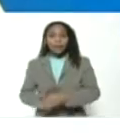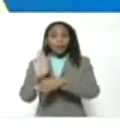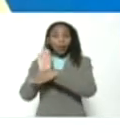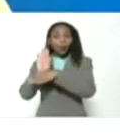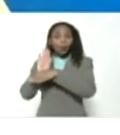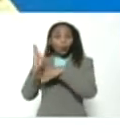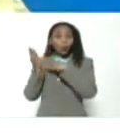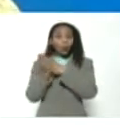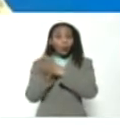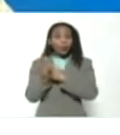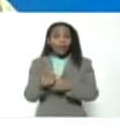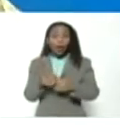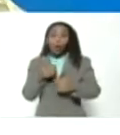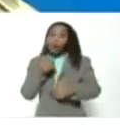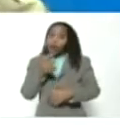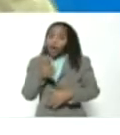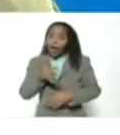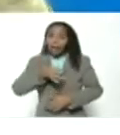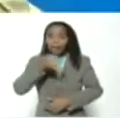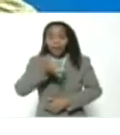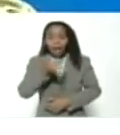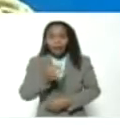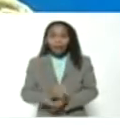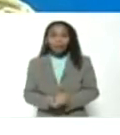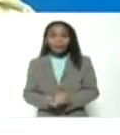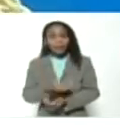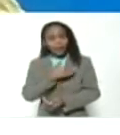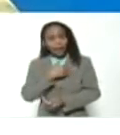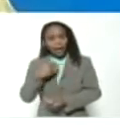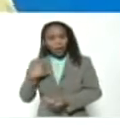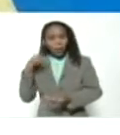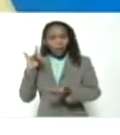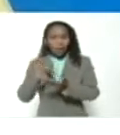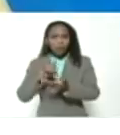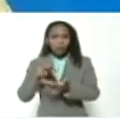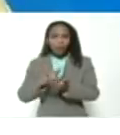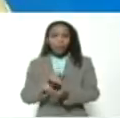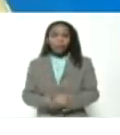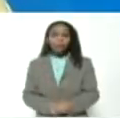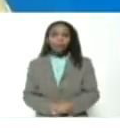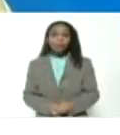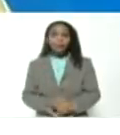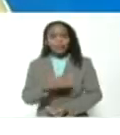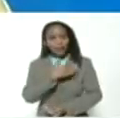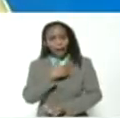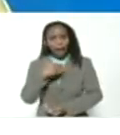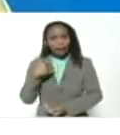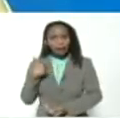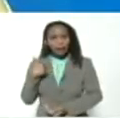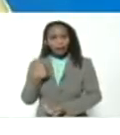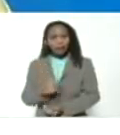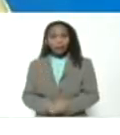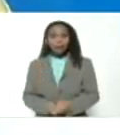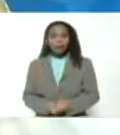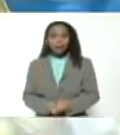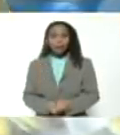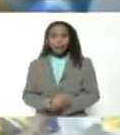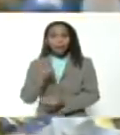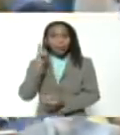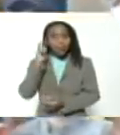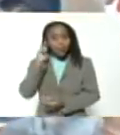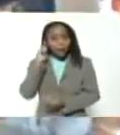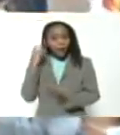¿verdad? Bueno, buenas tardes, queridos compatriotas, queridas